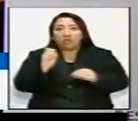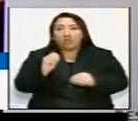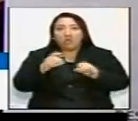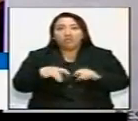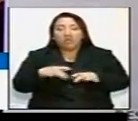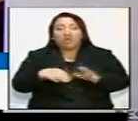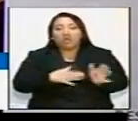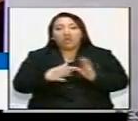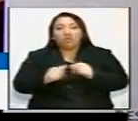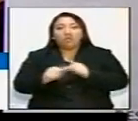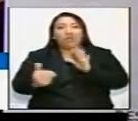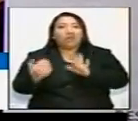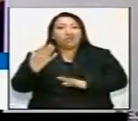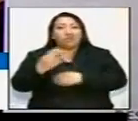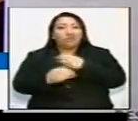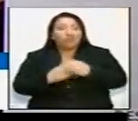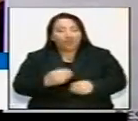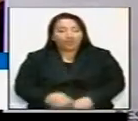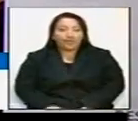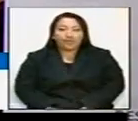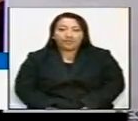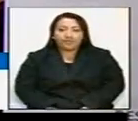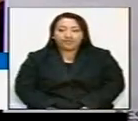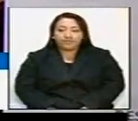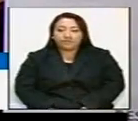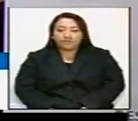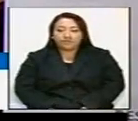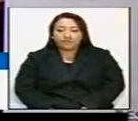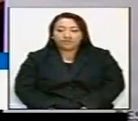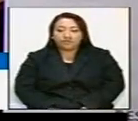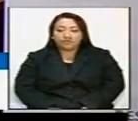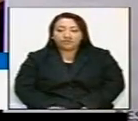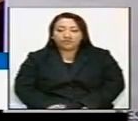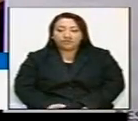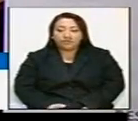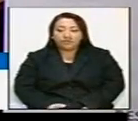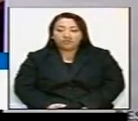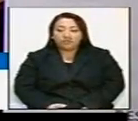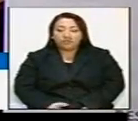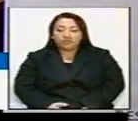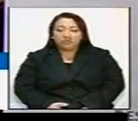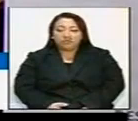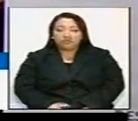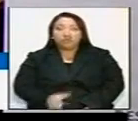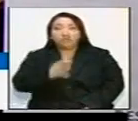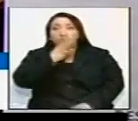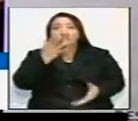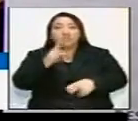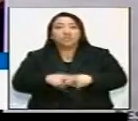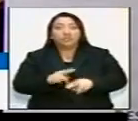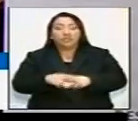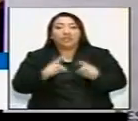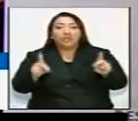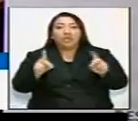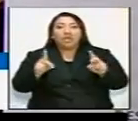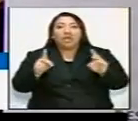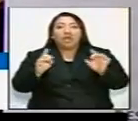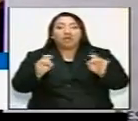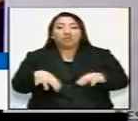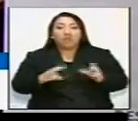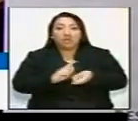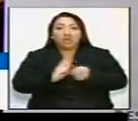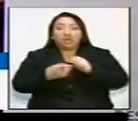estaba en el número 14 en el mundo. No sé dónde estaba Argentina, pero Australia revirtió su